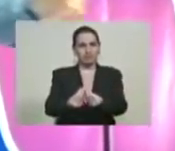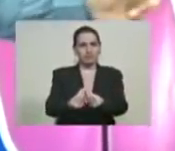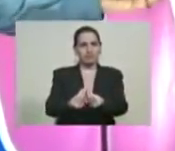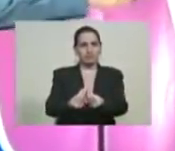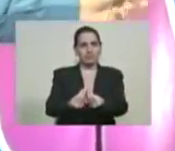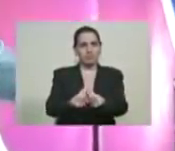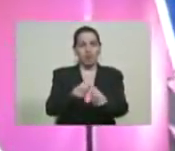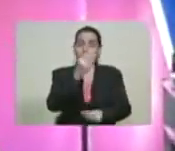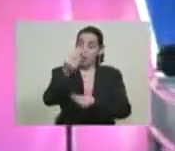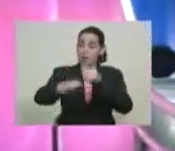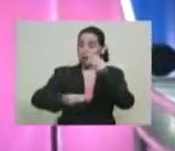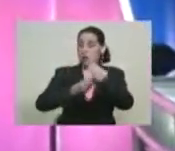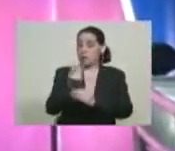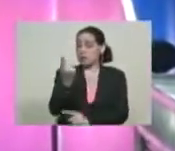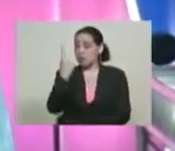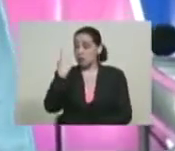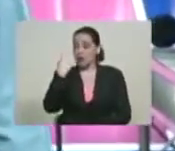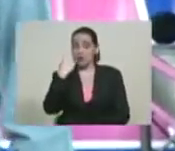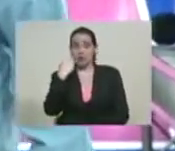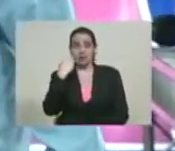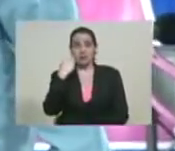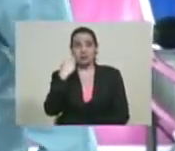como hicieron ayer